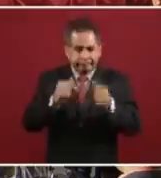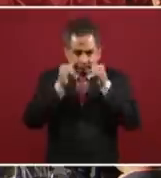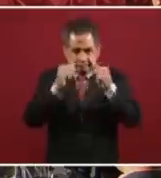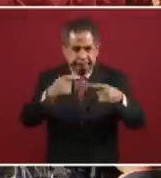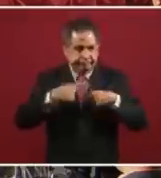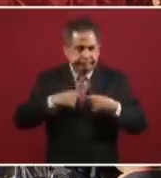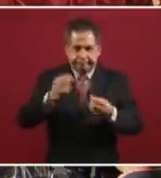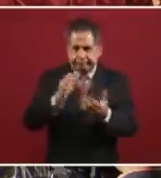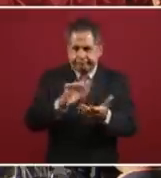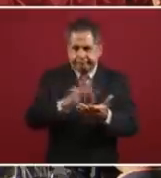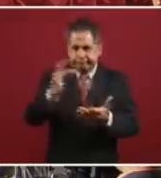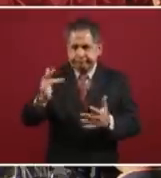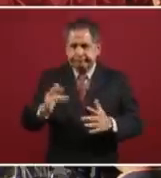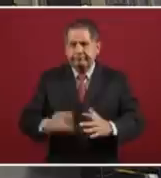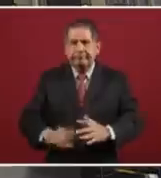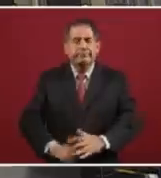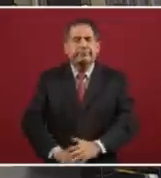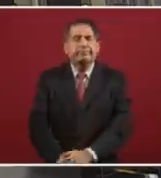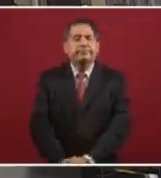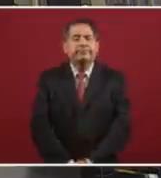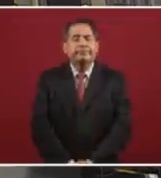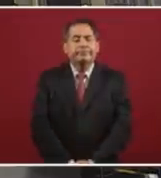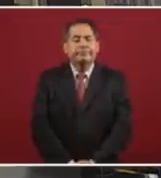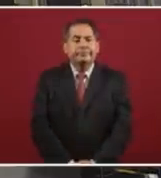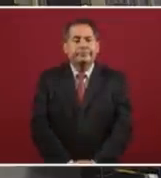ustedes su atención.